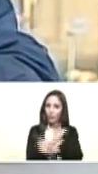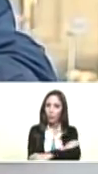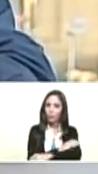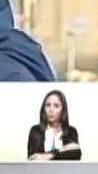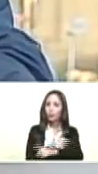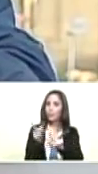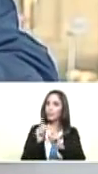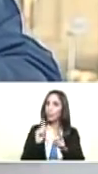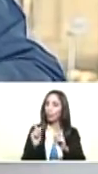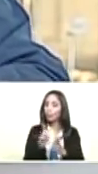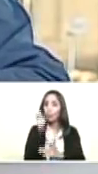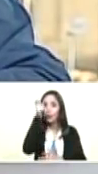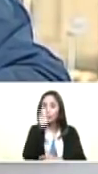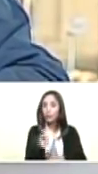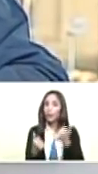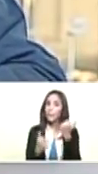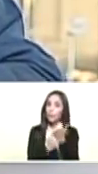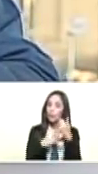gente nuestra,